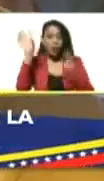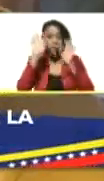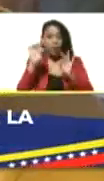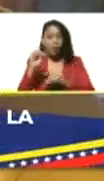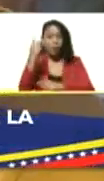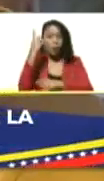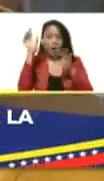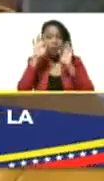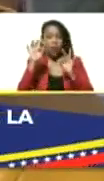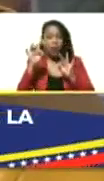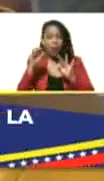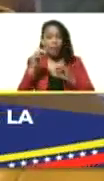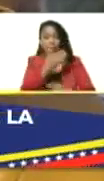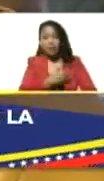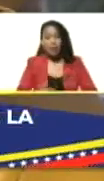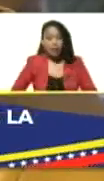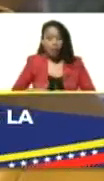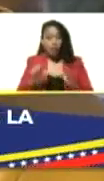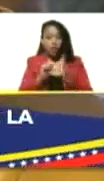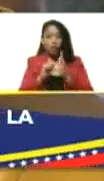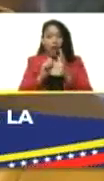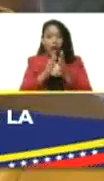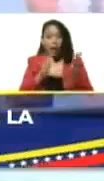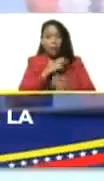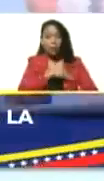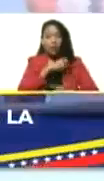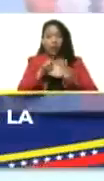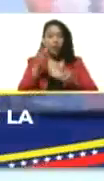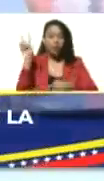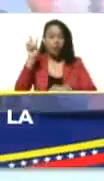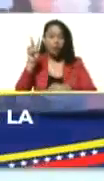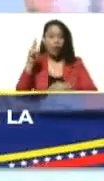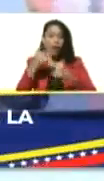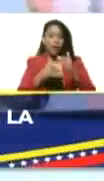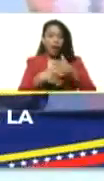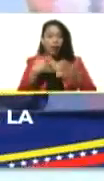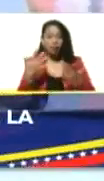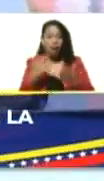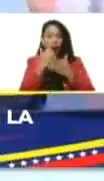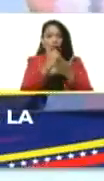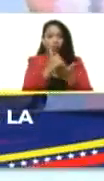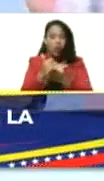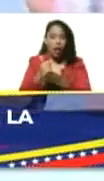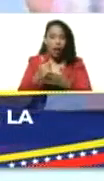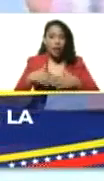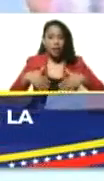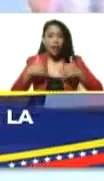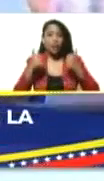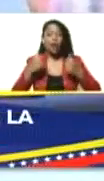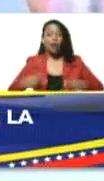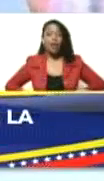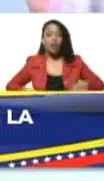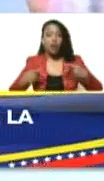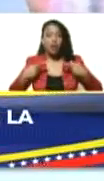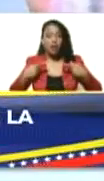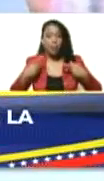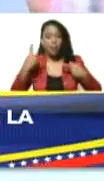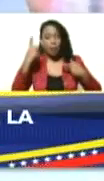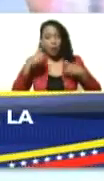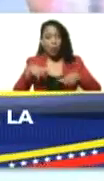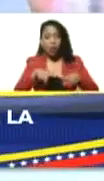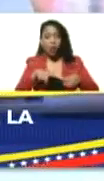primera fase, mi comandante presidente, donde la gran misión Vivienda Venezuela va a ayudar a salvar vidas en primera instancia, luego